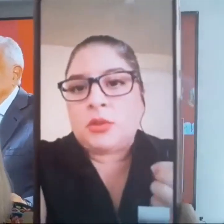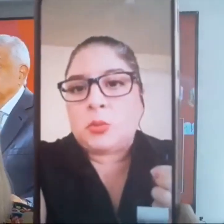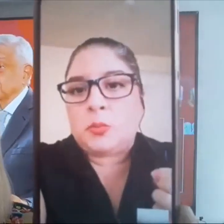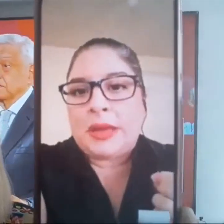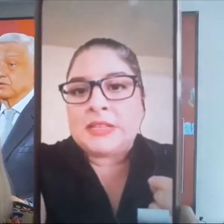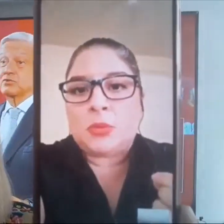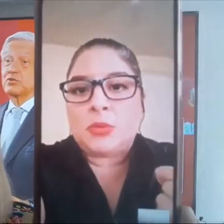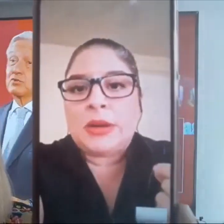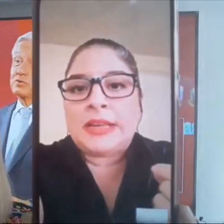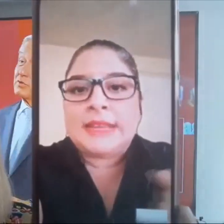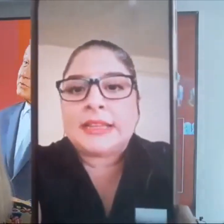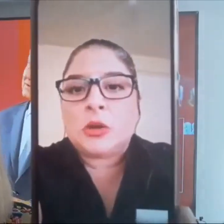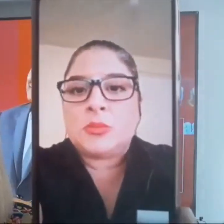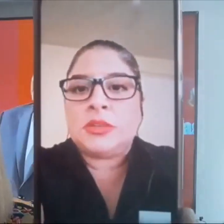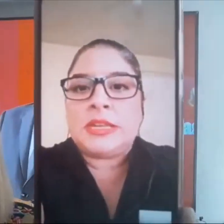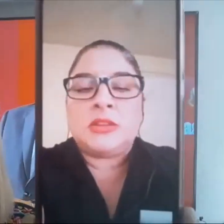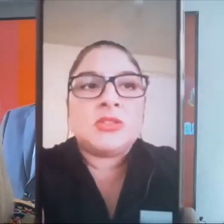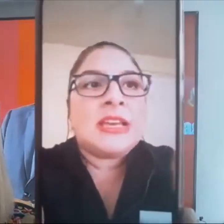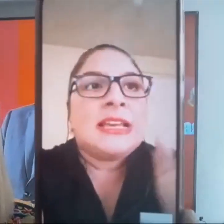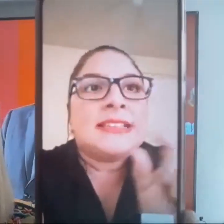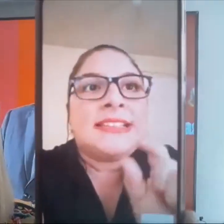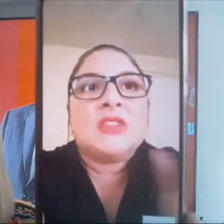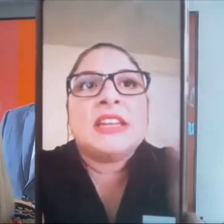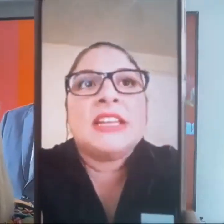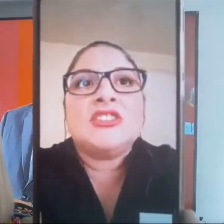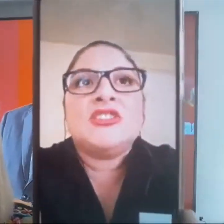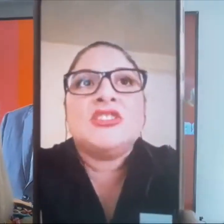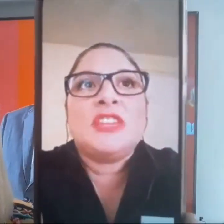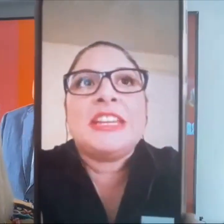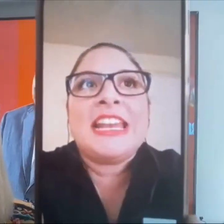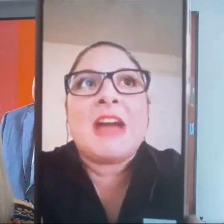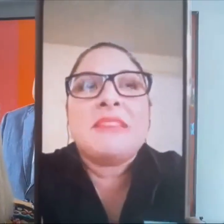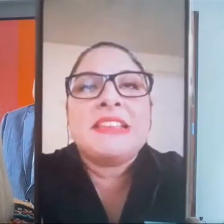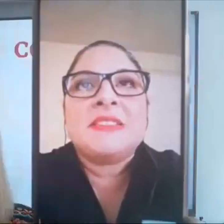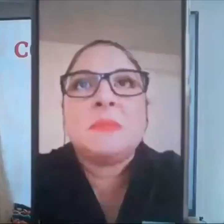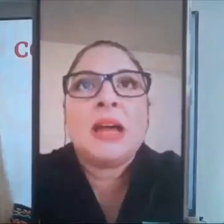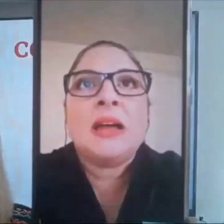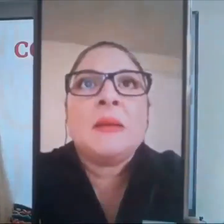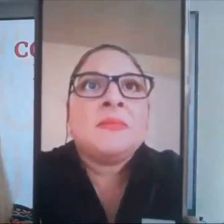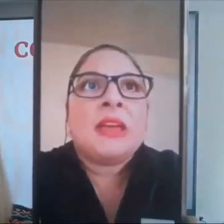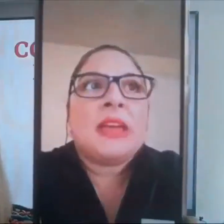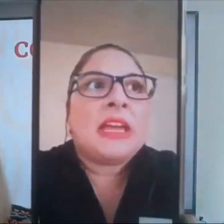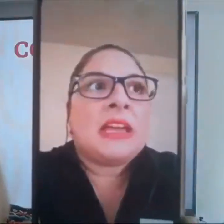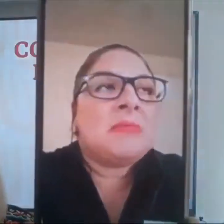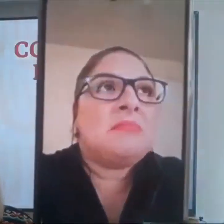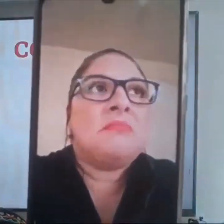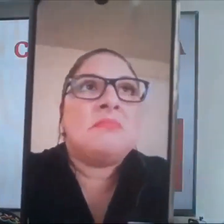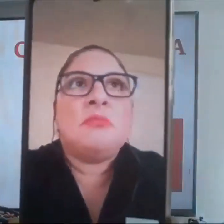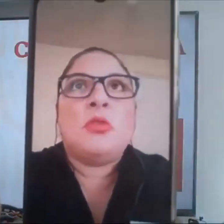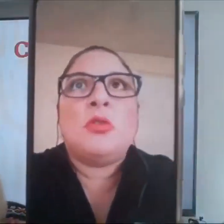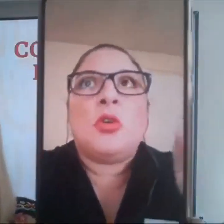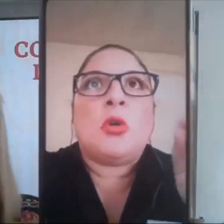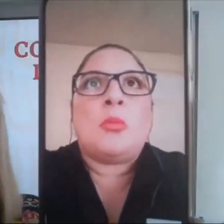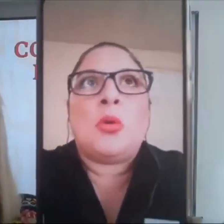un ciudadano de tu país por una cierta comisión de delitos si los delitos no tienen la misma...